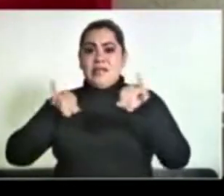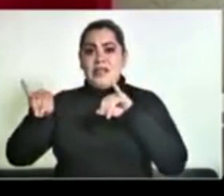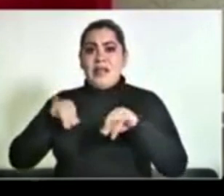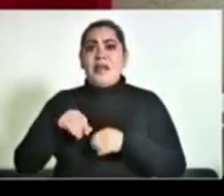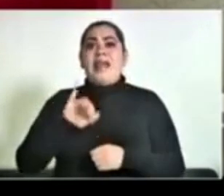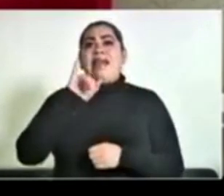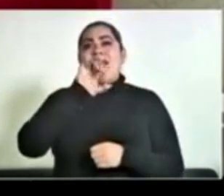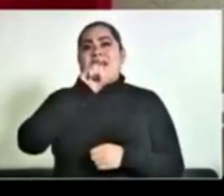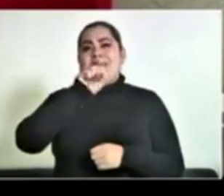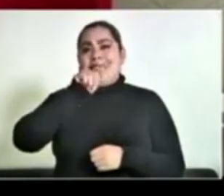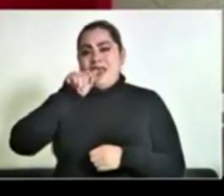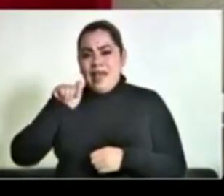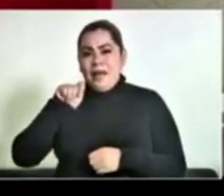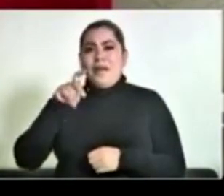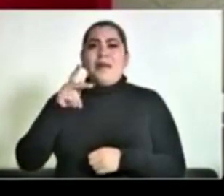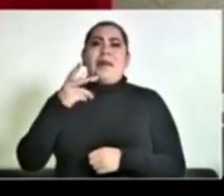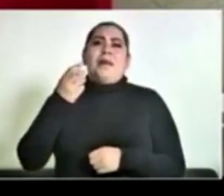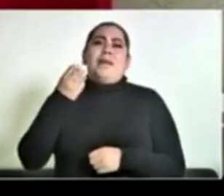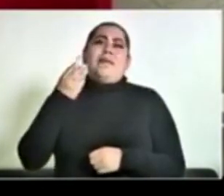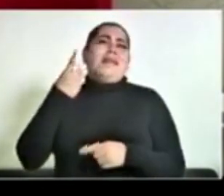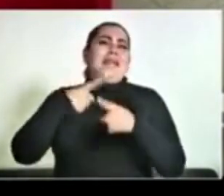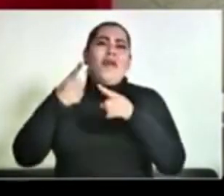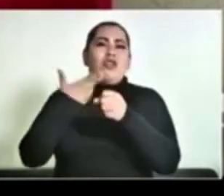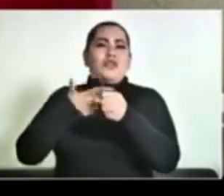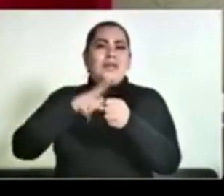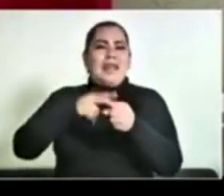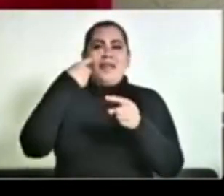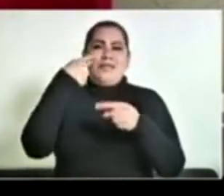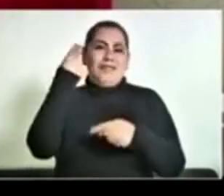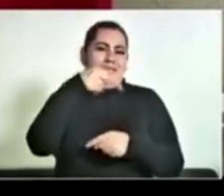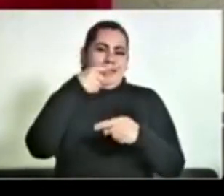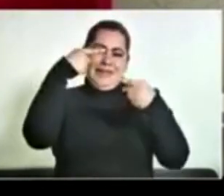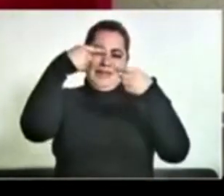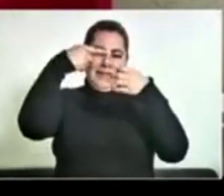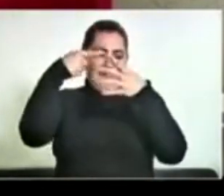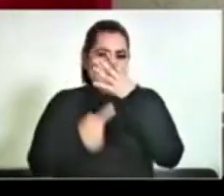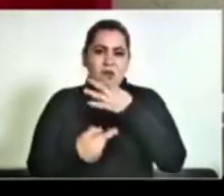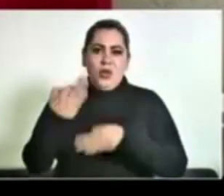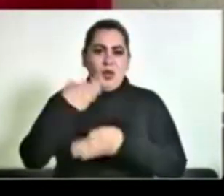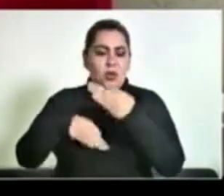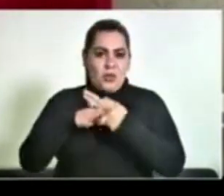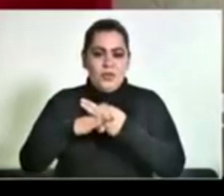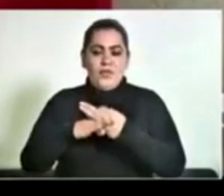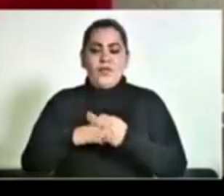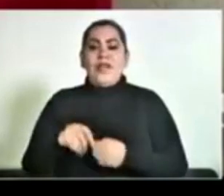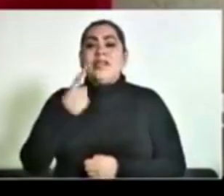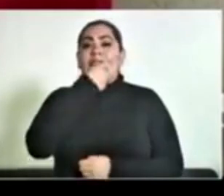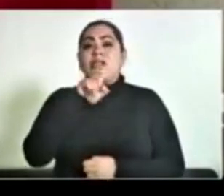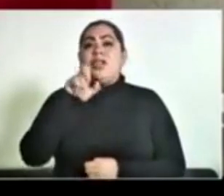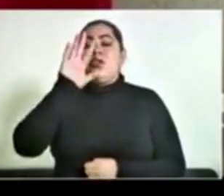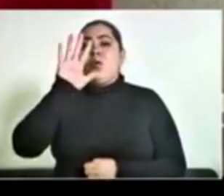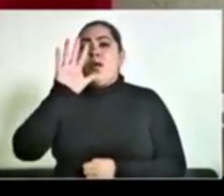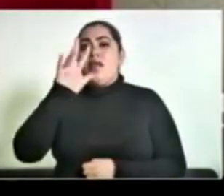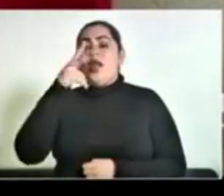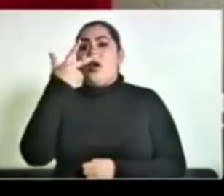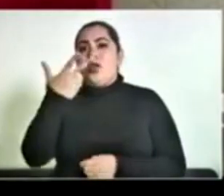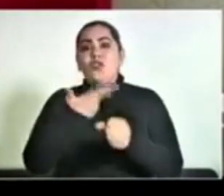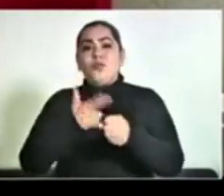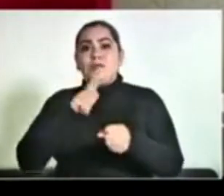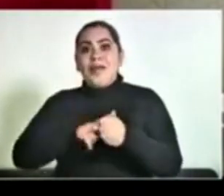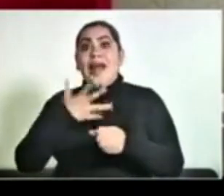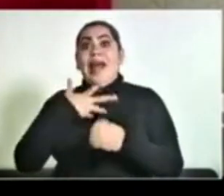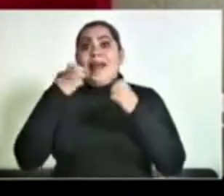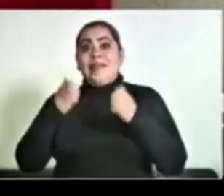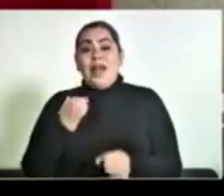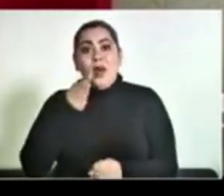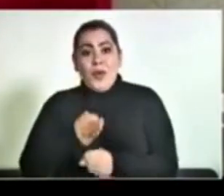como el ISSSTE, el ISSSTEP, el Hospital Militar, incluyendo al Hospital Universitario, hay 157